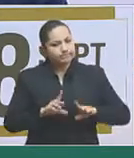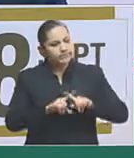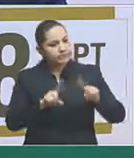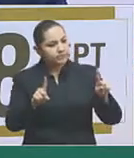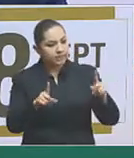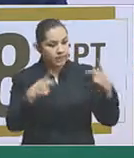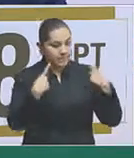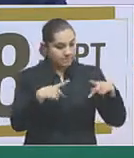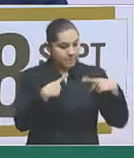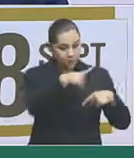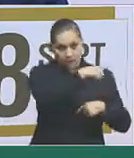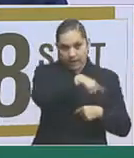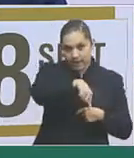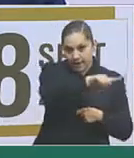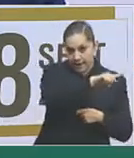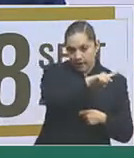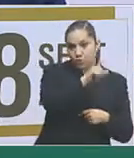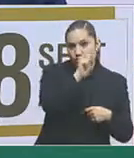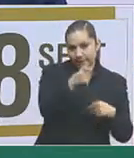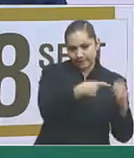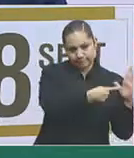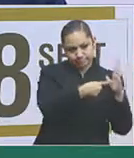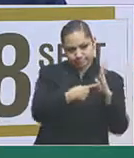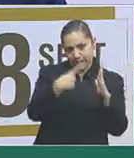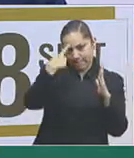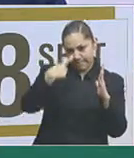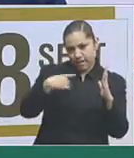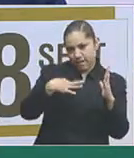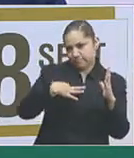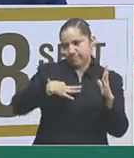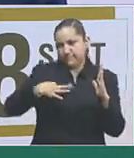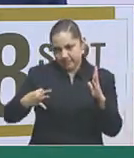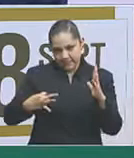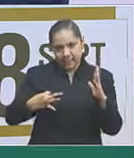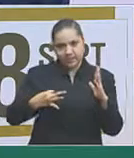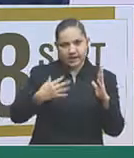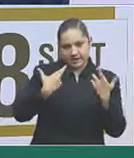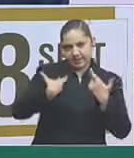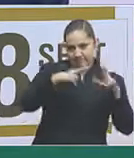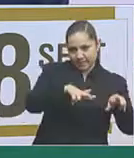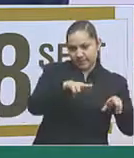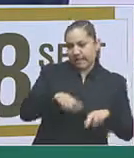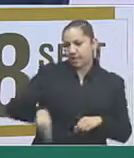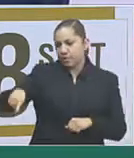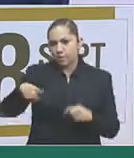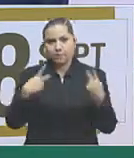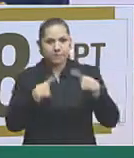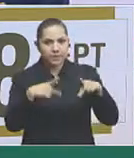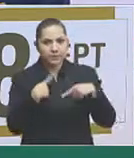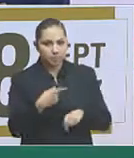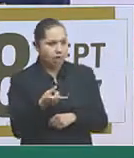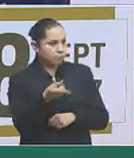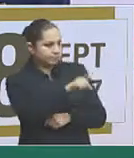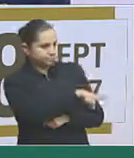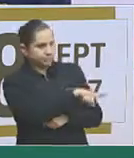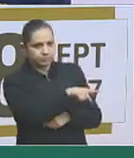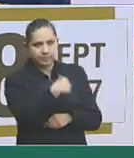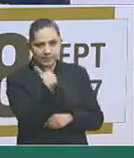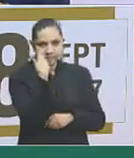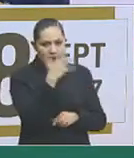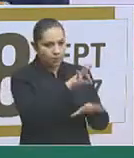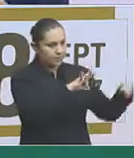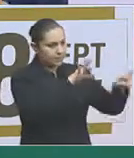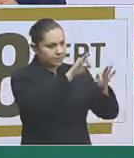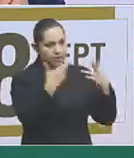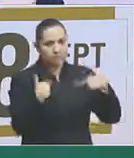y representados entre gobernantes y gobernados el cambio en la dinámica del poder pasa entonces con